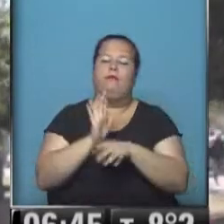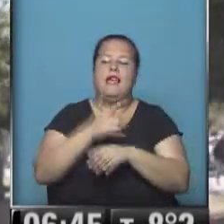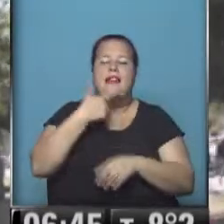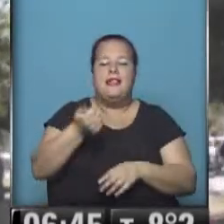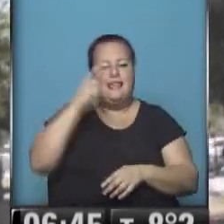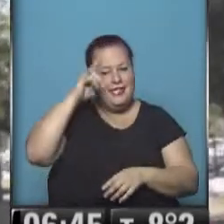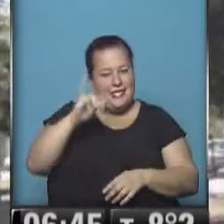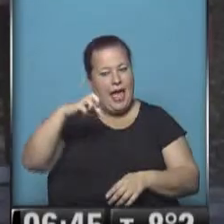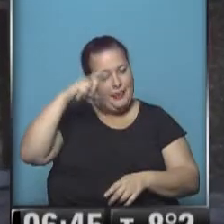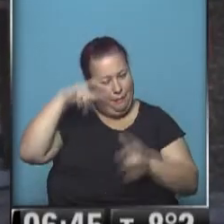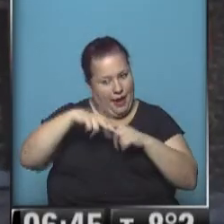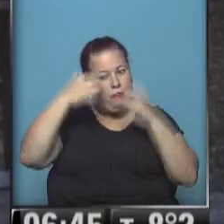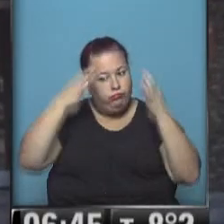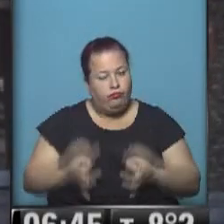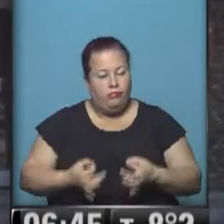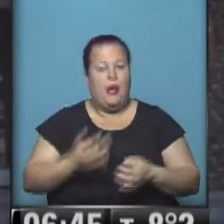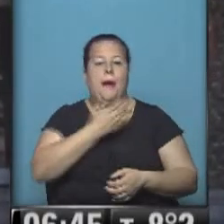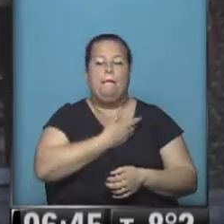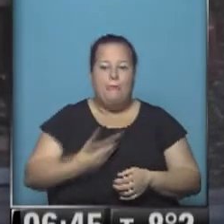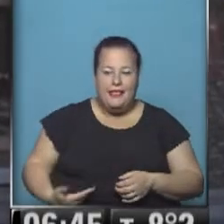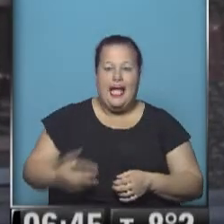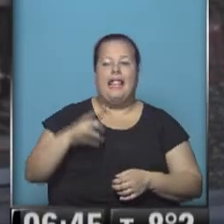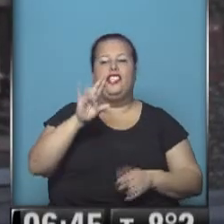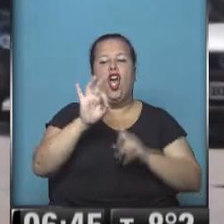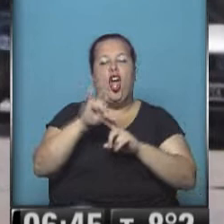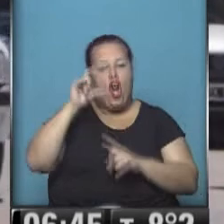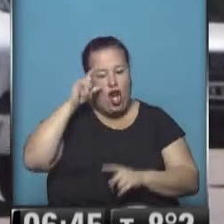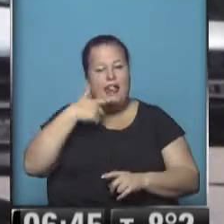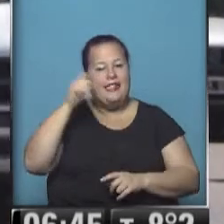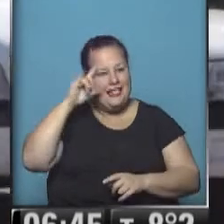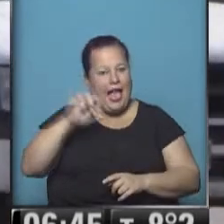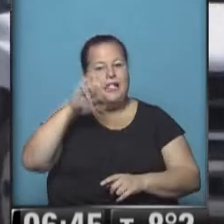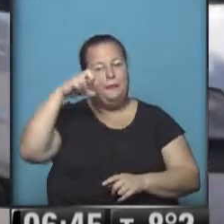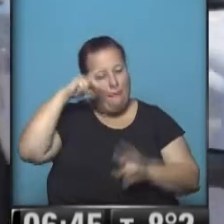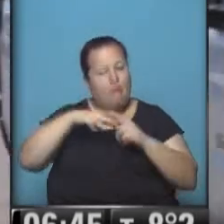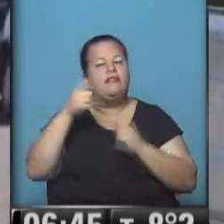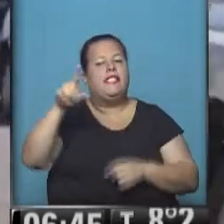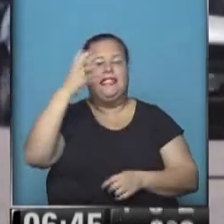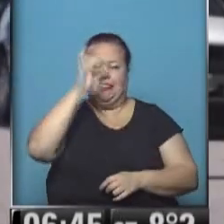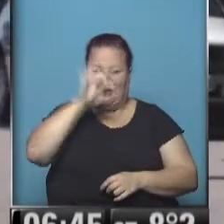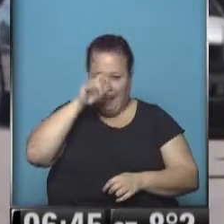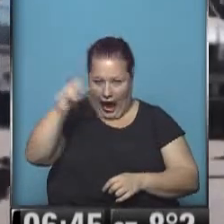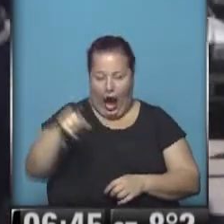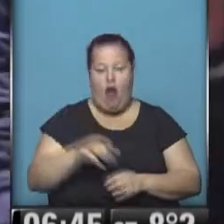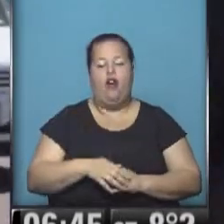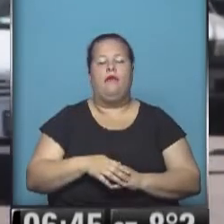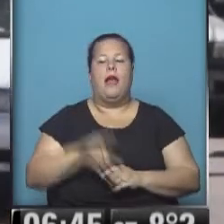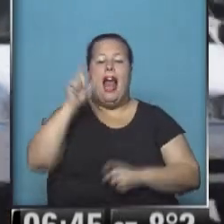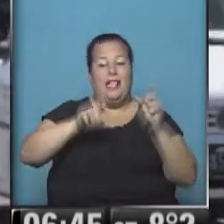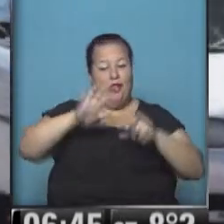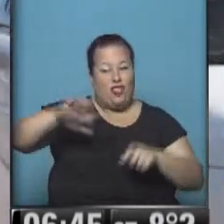empeña pero oficialmente presidencia roque saenz peña y estamos en la provincia del chaco con ellos los saints